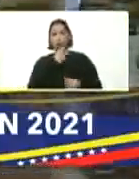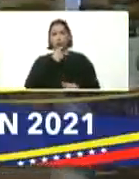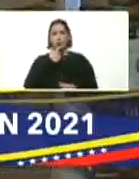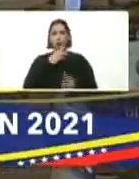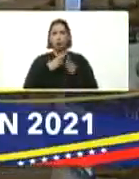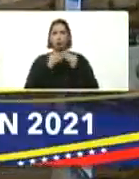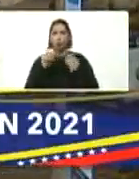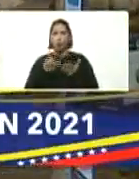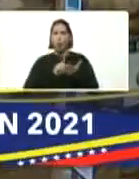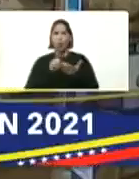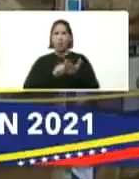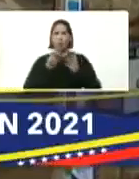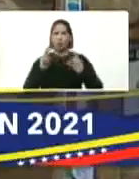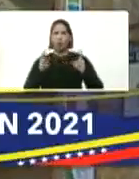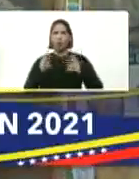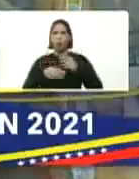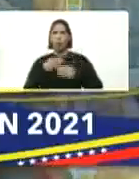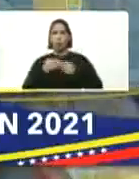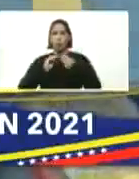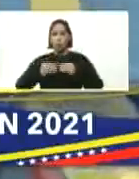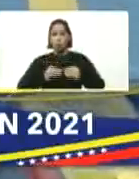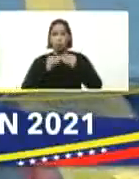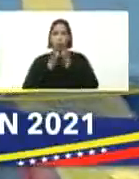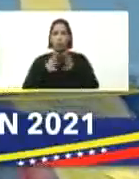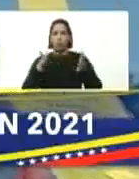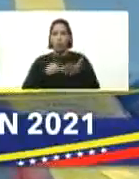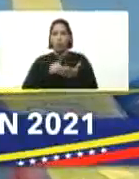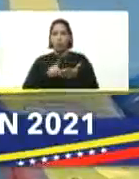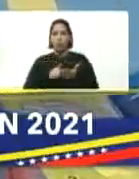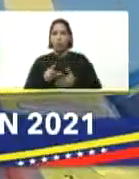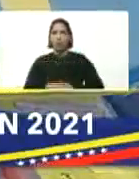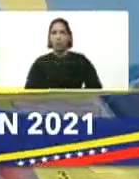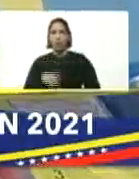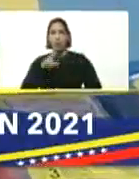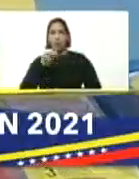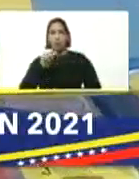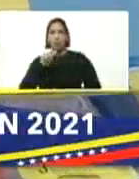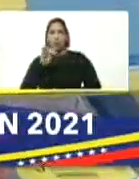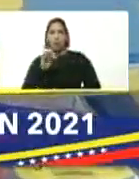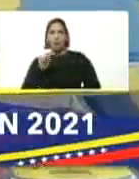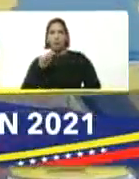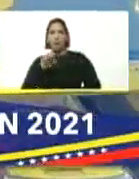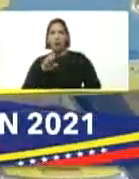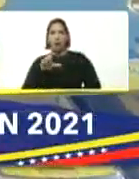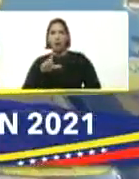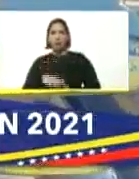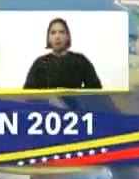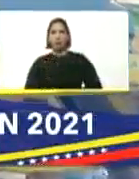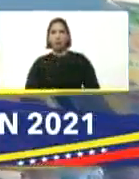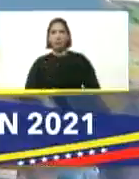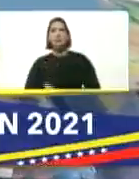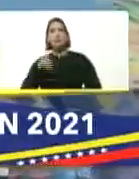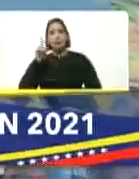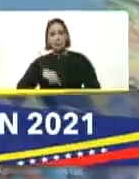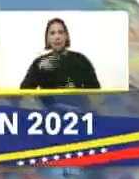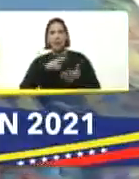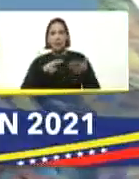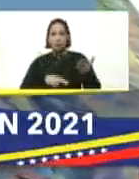todo este texto que hizo el gran librero Rafael Ramón Castellano. Me lo llevo.